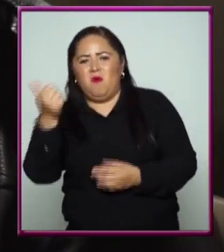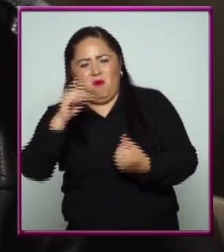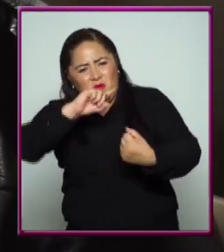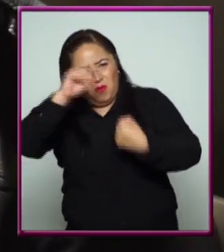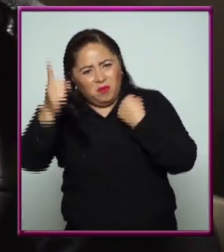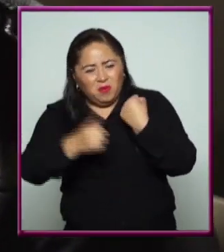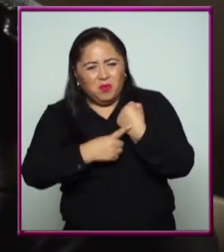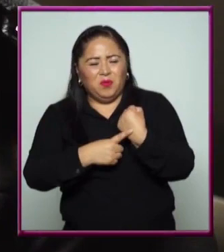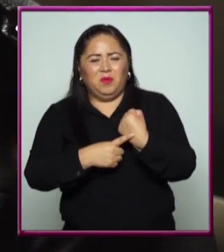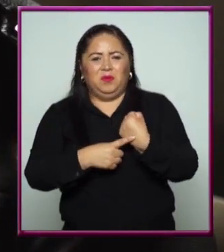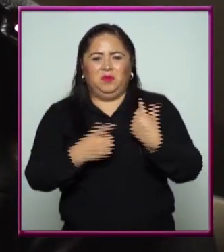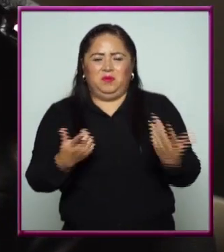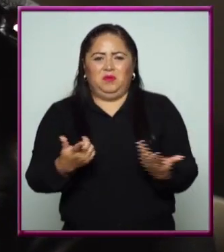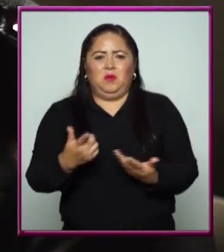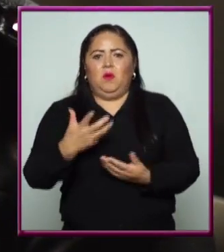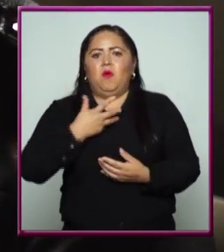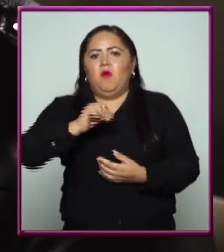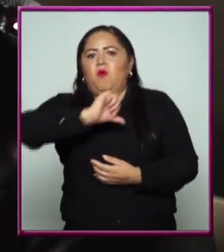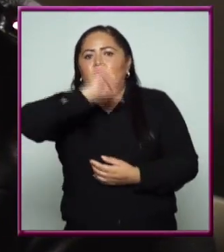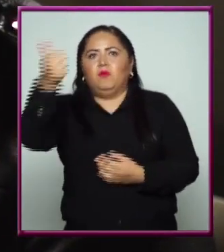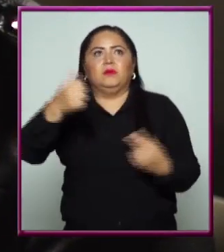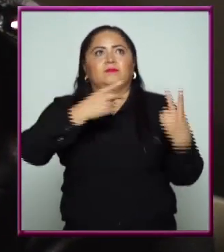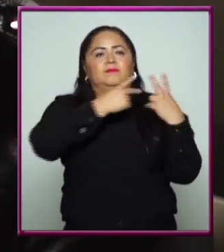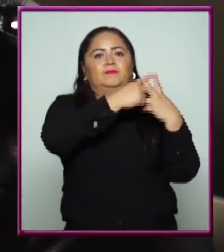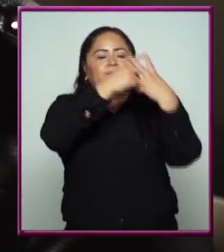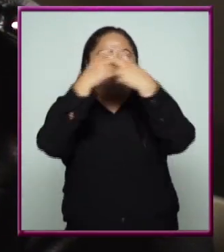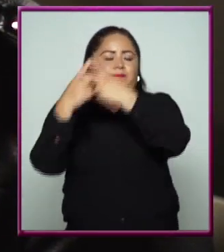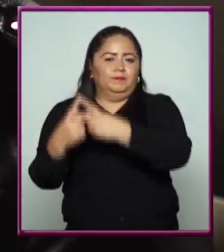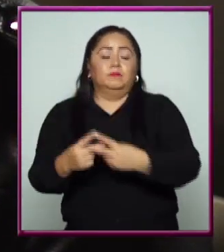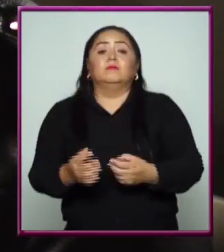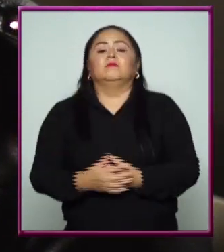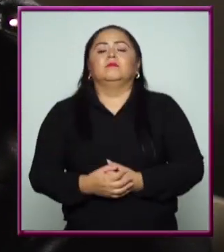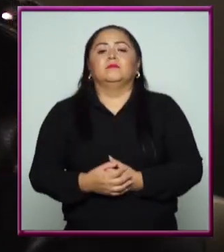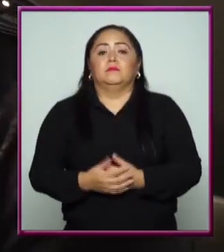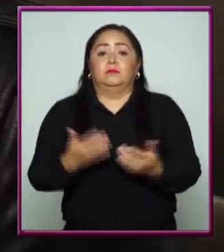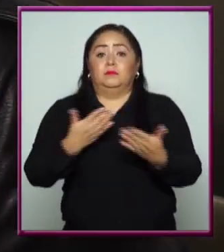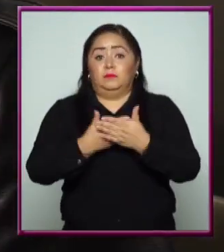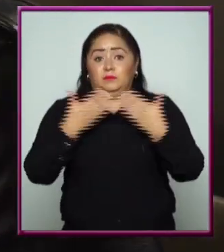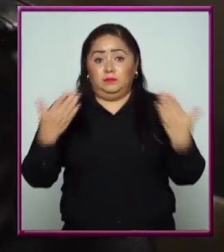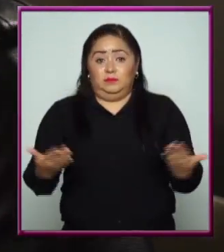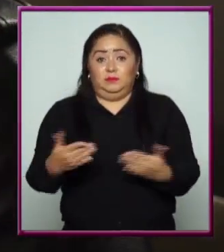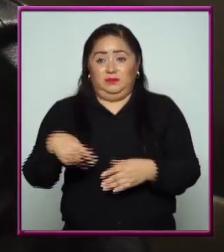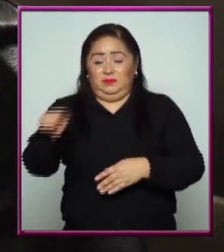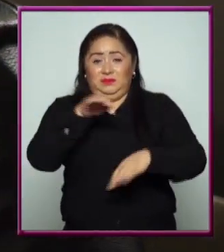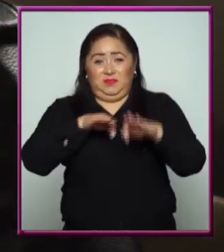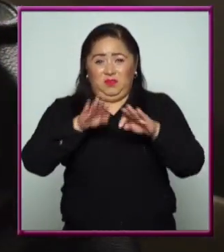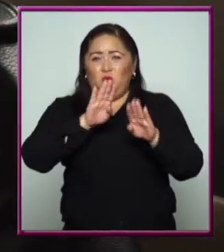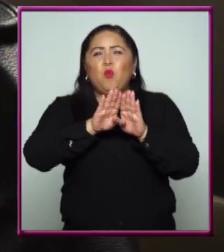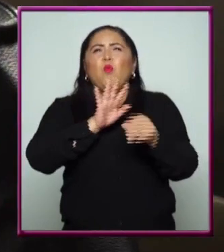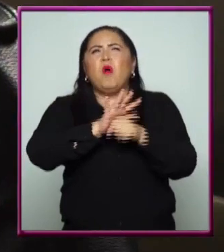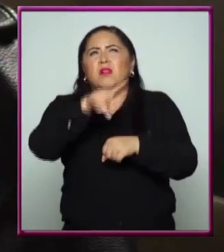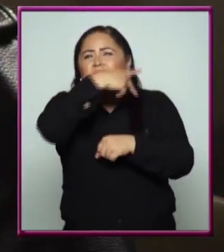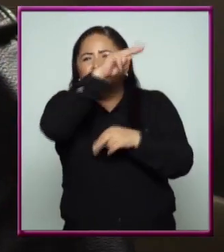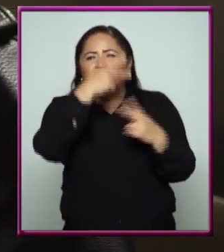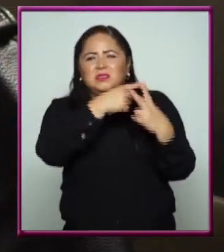interiores de otras estrellas, ¿sí? Ahora, la labor de las